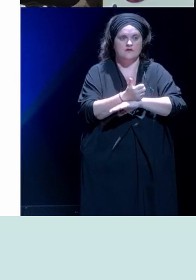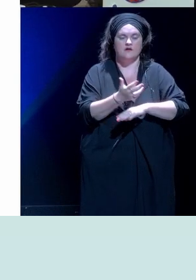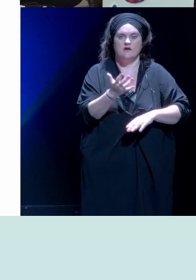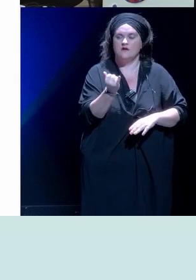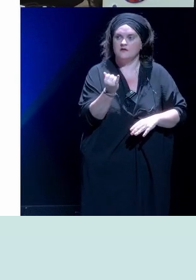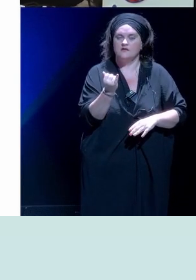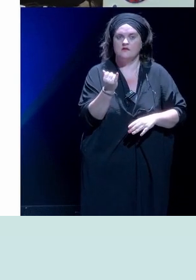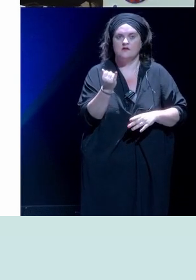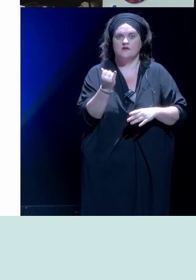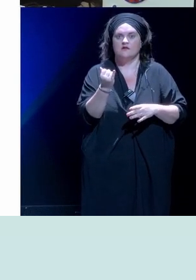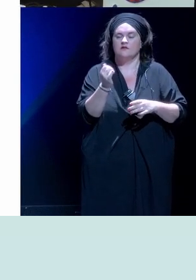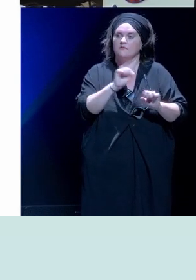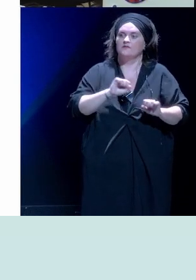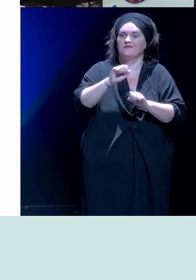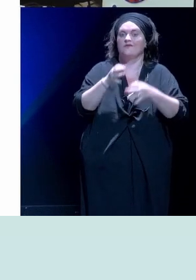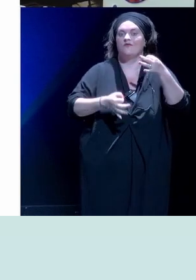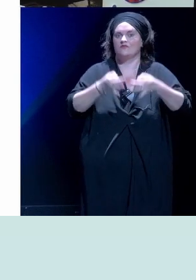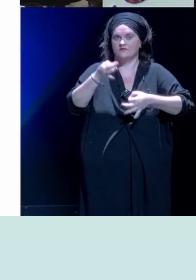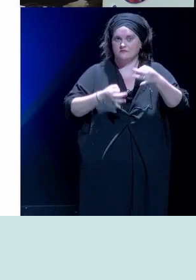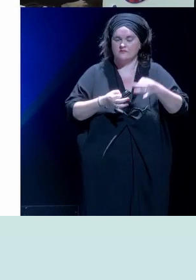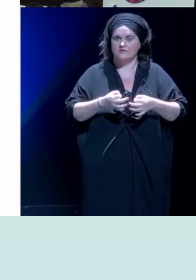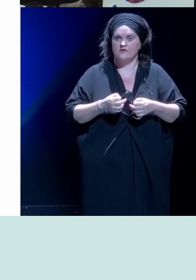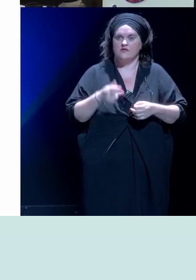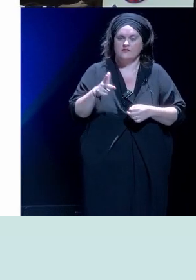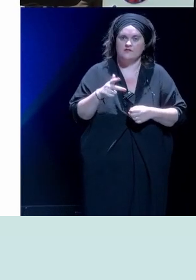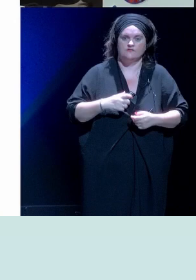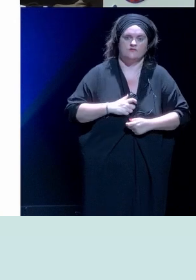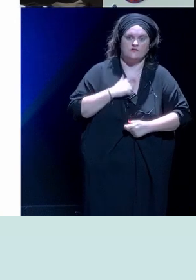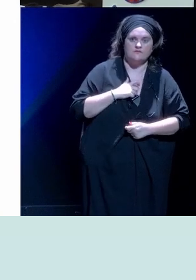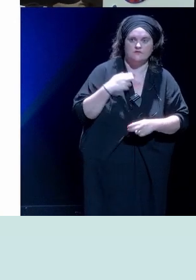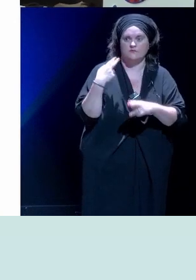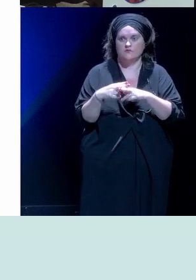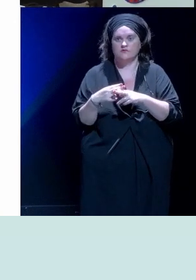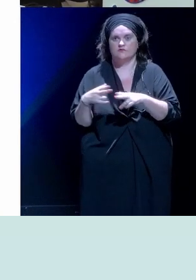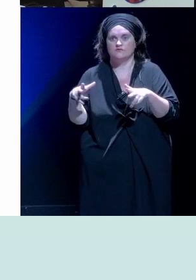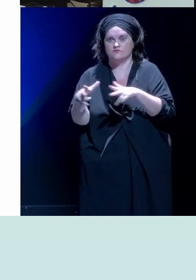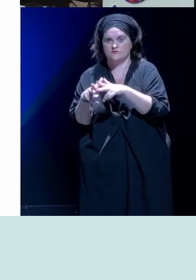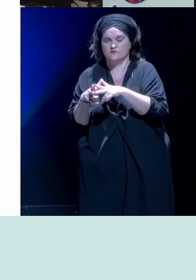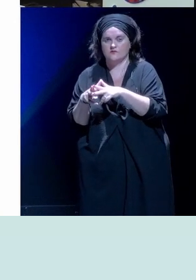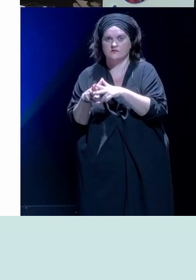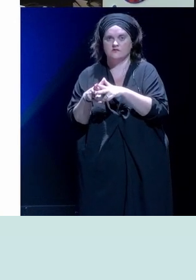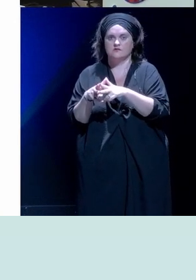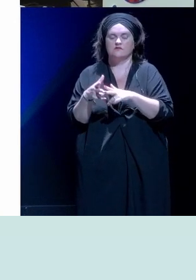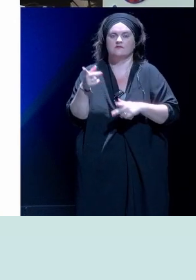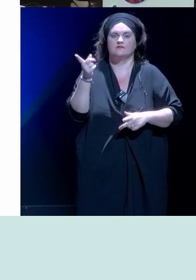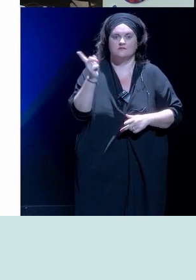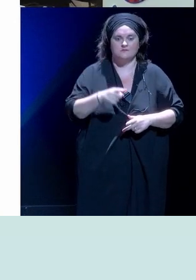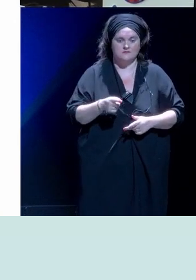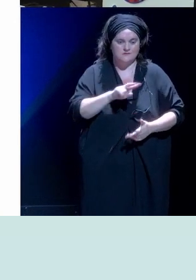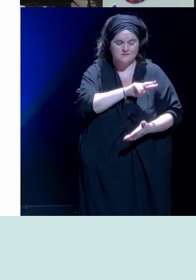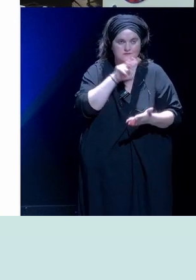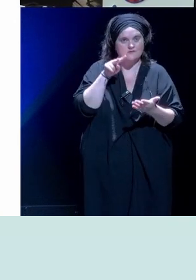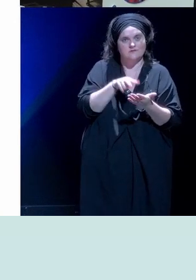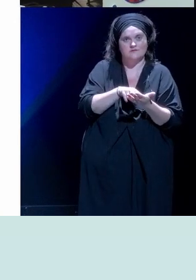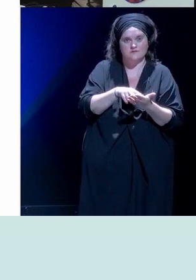protección jurídica, los derechos civiles, políticos y sociales. También, por supuesto, tiene que ver con el reconocimiento